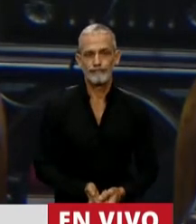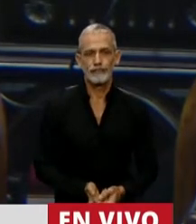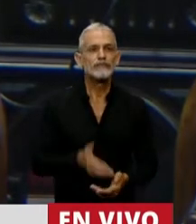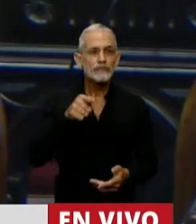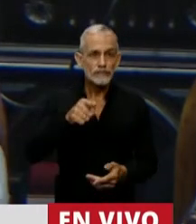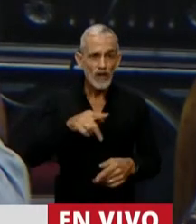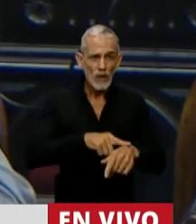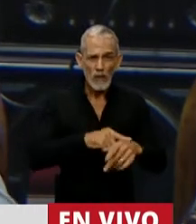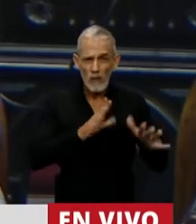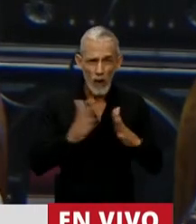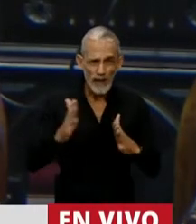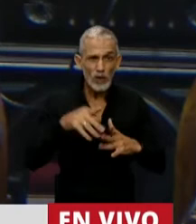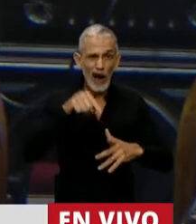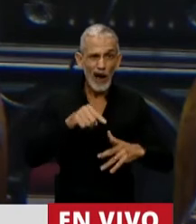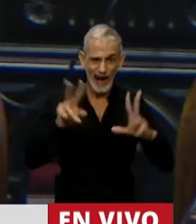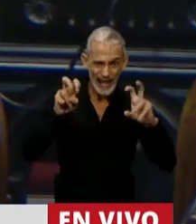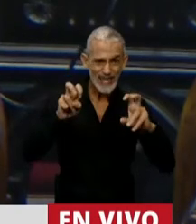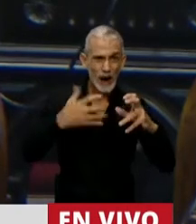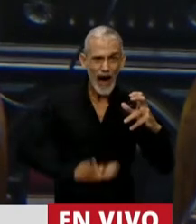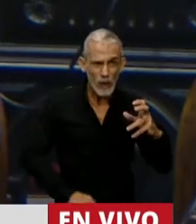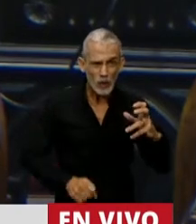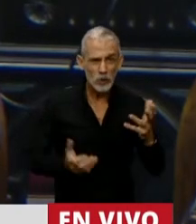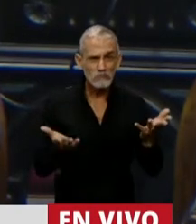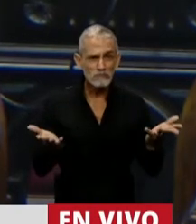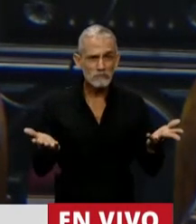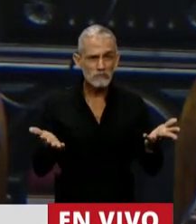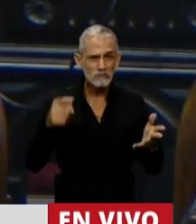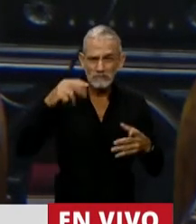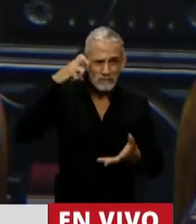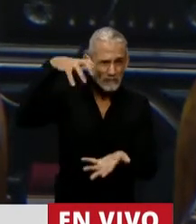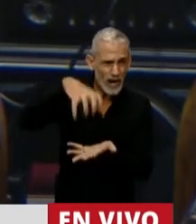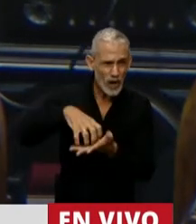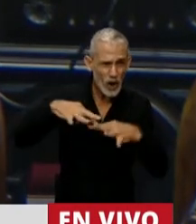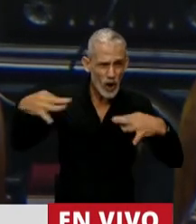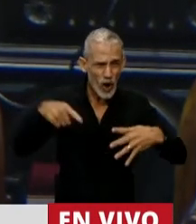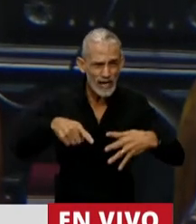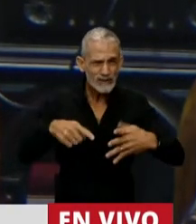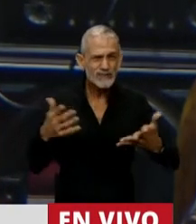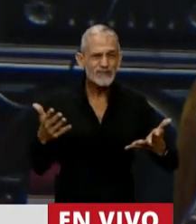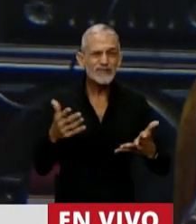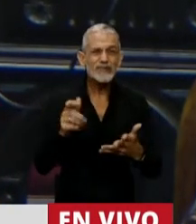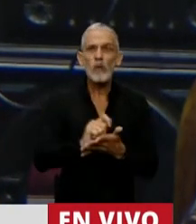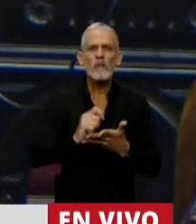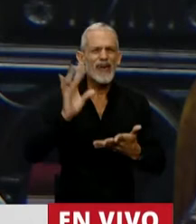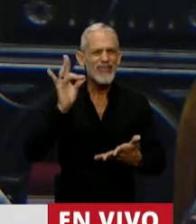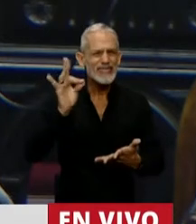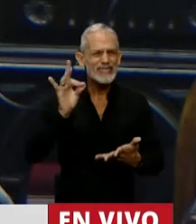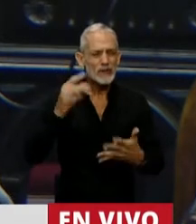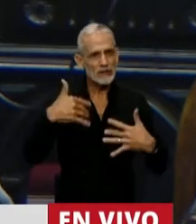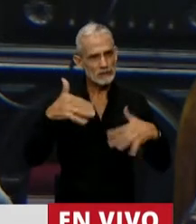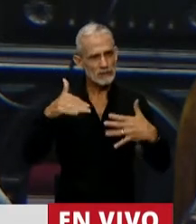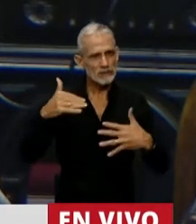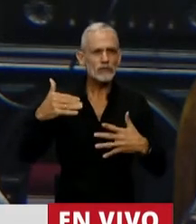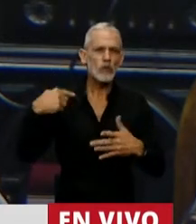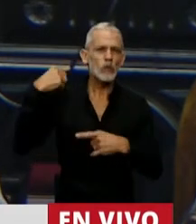Y en este momento traemos justamente este tema, el tema del aborto, acá al recinto, en un mes además que es muy caro a la